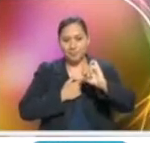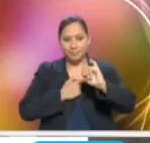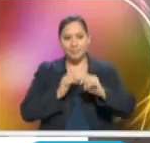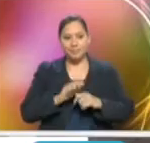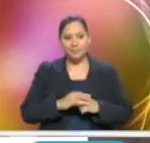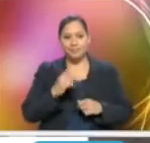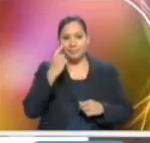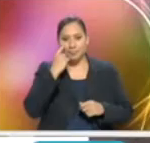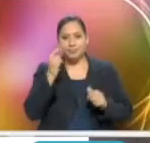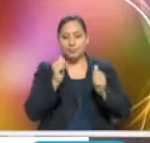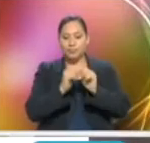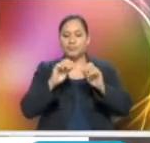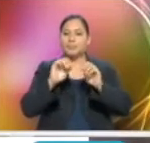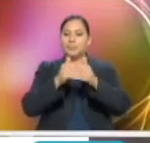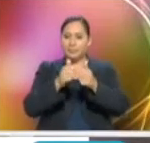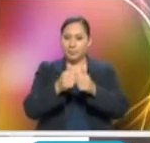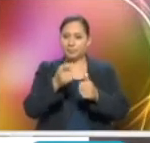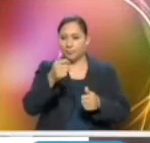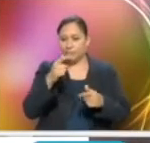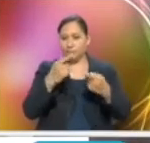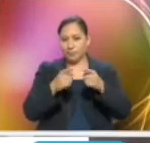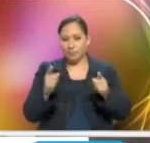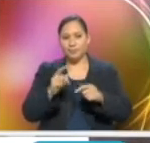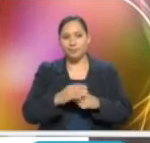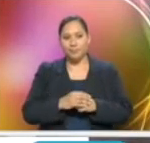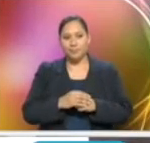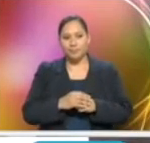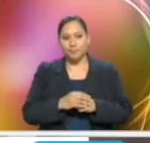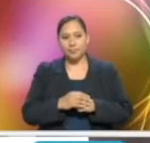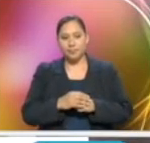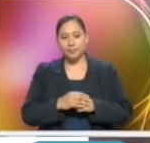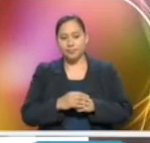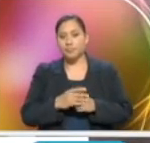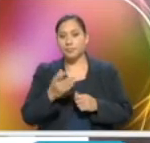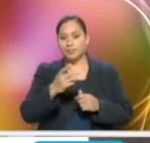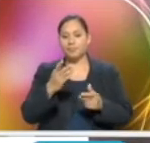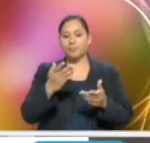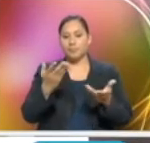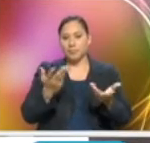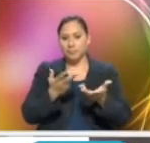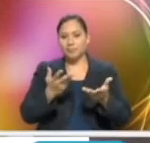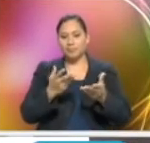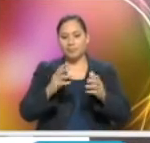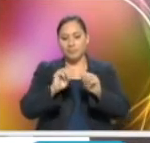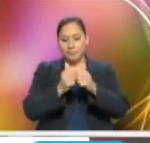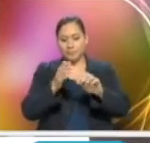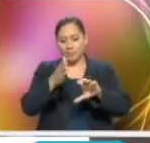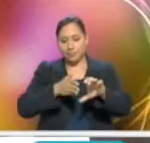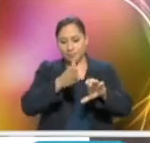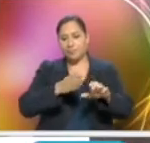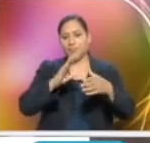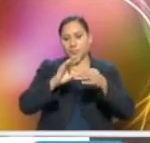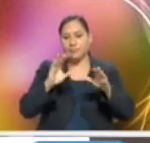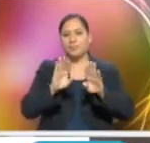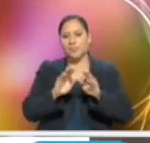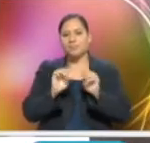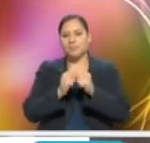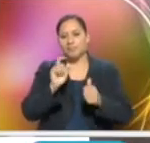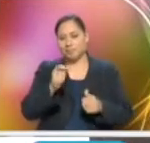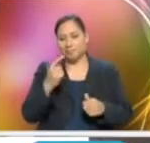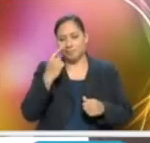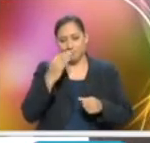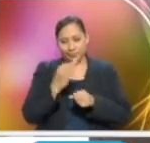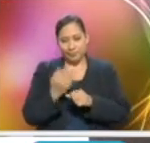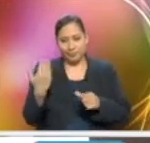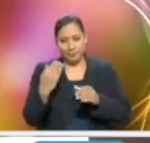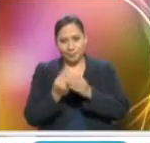Las vamos a hacer con pan, vamos a hacerlas un poquito diferente. Ok. Vamos a hacer unas rebanadas de pan, que ahorita platicamos un poquito del pan, que era lo que platicamos hace